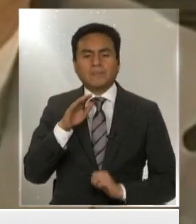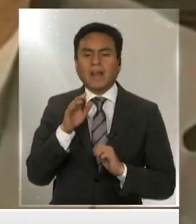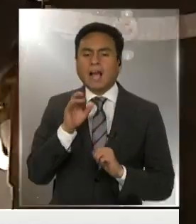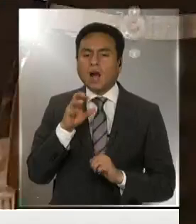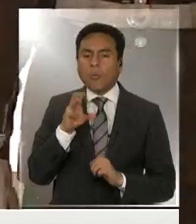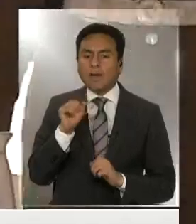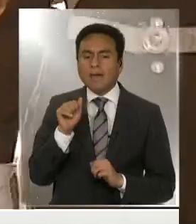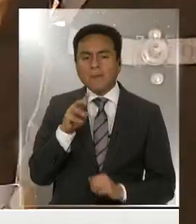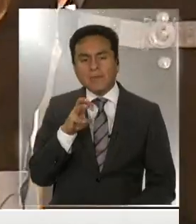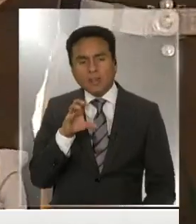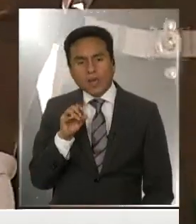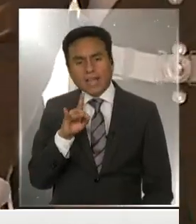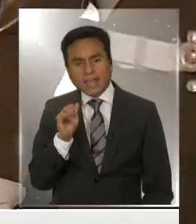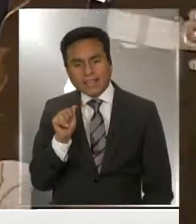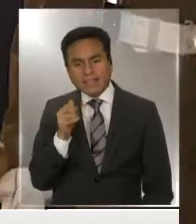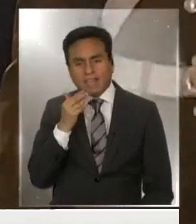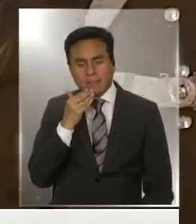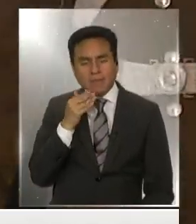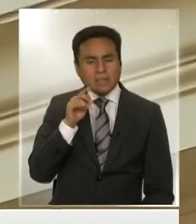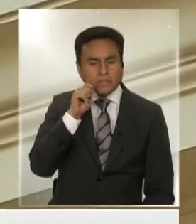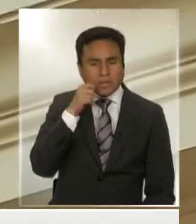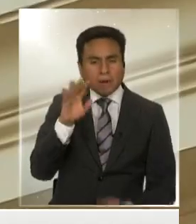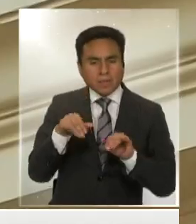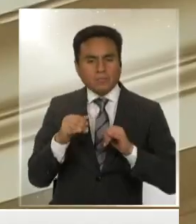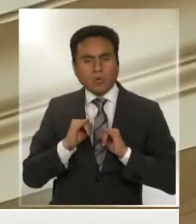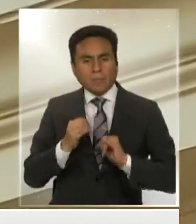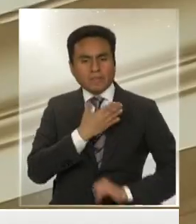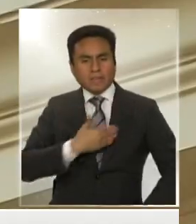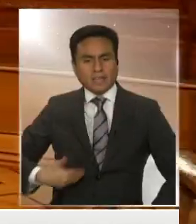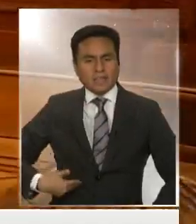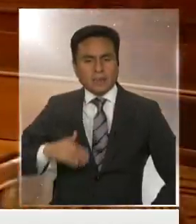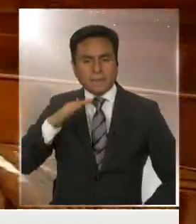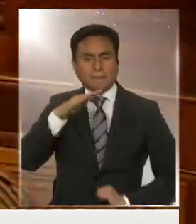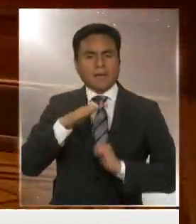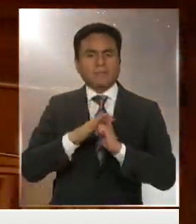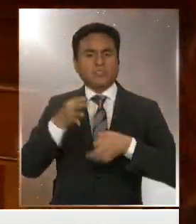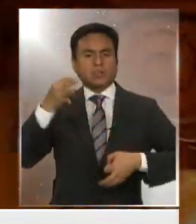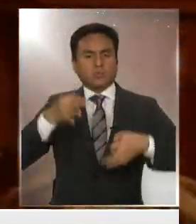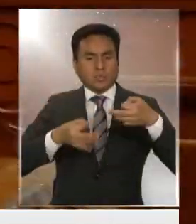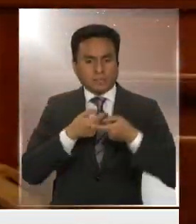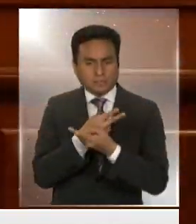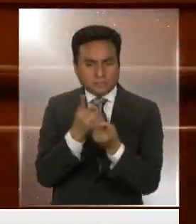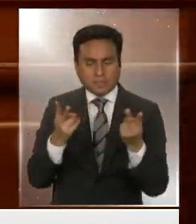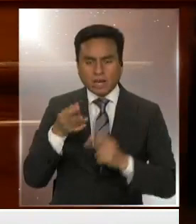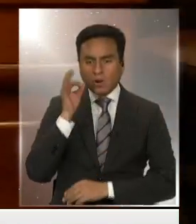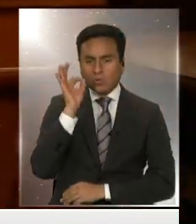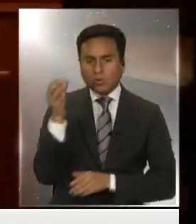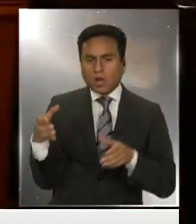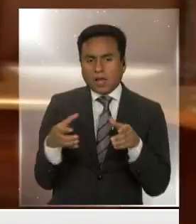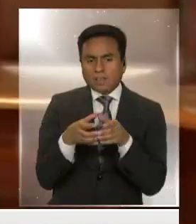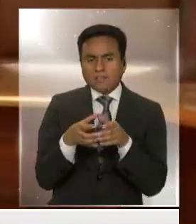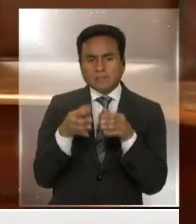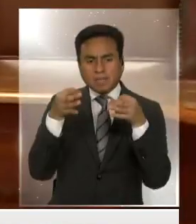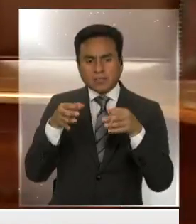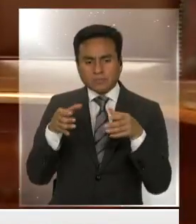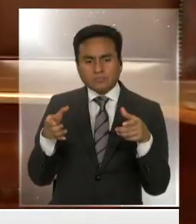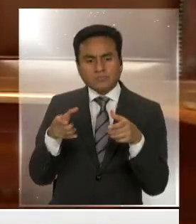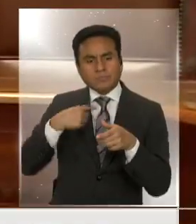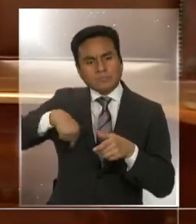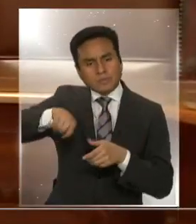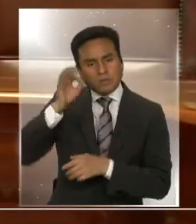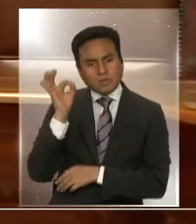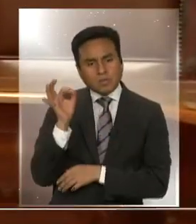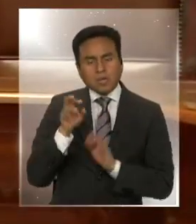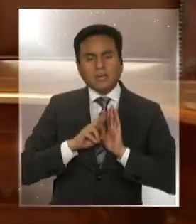Emilio Elgueta. Información que fue entregada por el mismo presidente del máximo tribunal luego de la reunión con el Pleno. La resolución